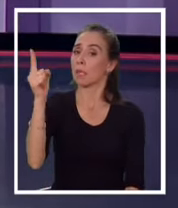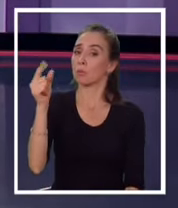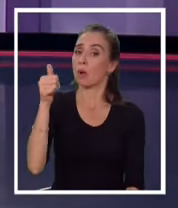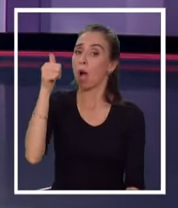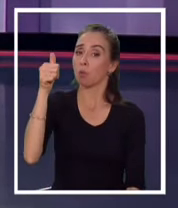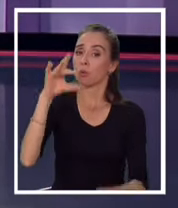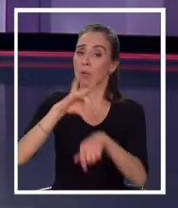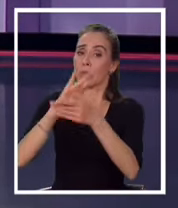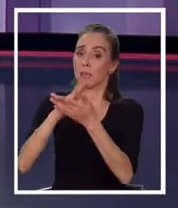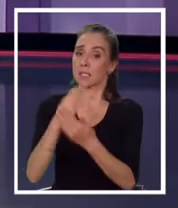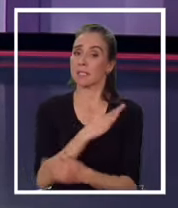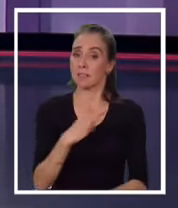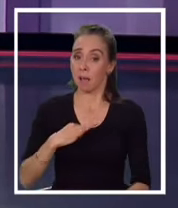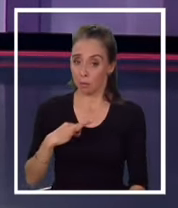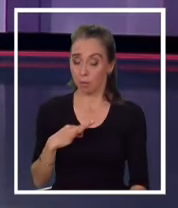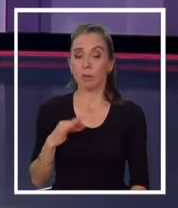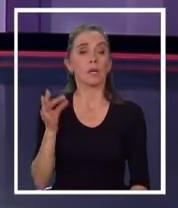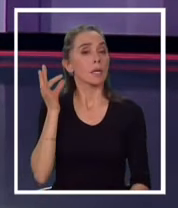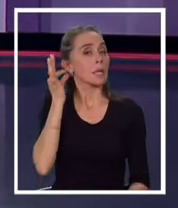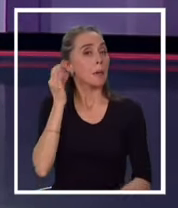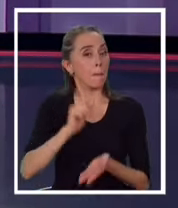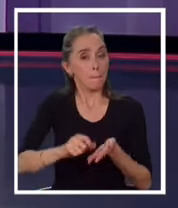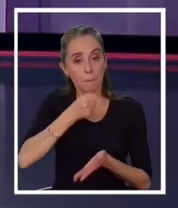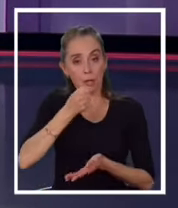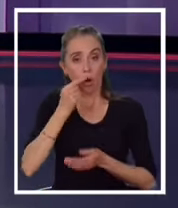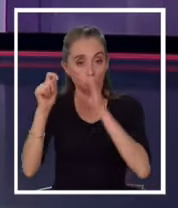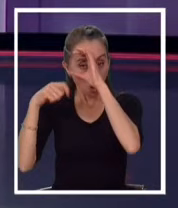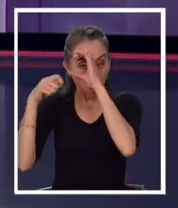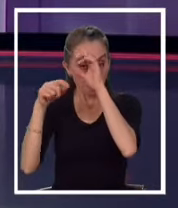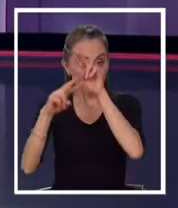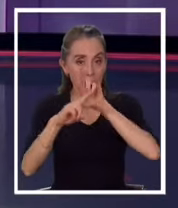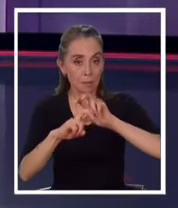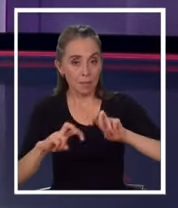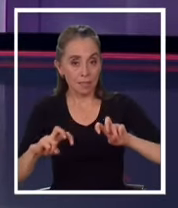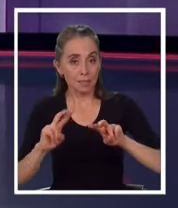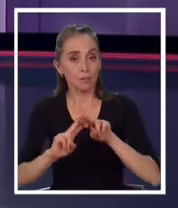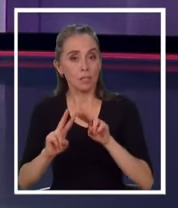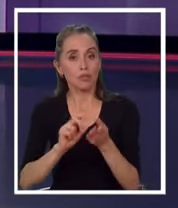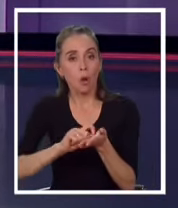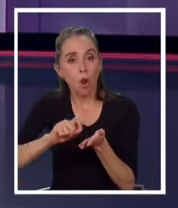sanitaria, Verónica Olavarría y Claudio Arévalo, con esta investigación periodística.